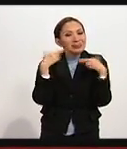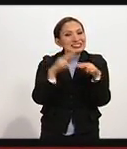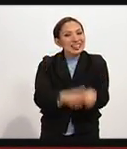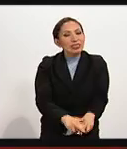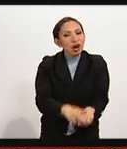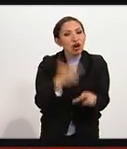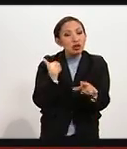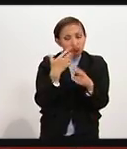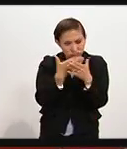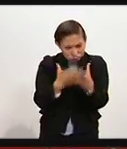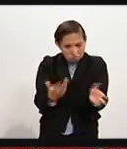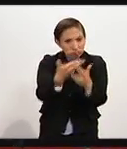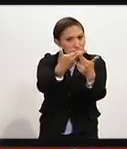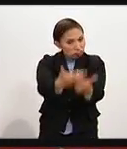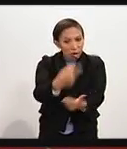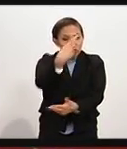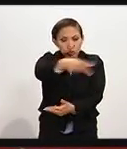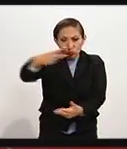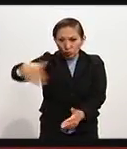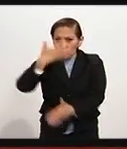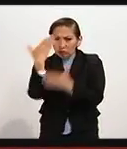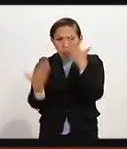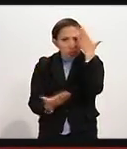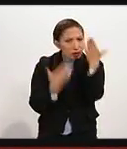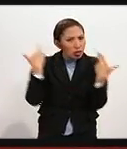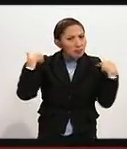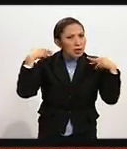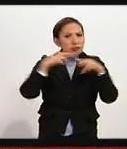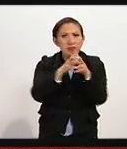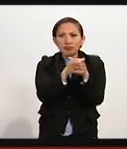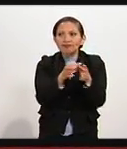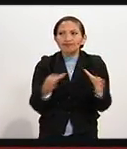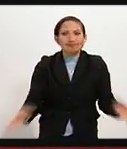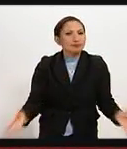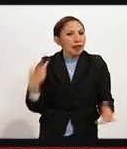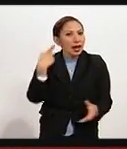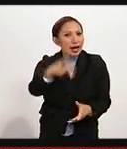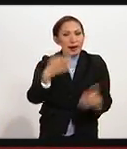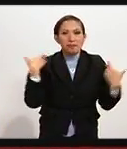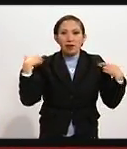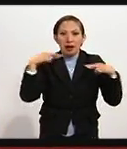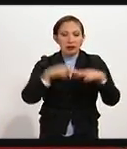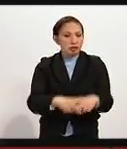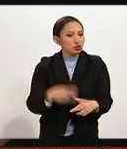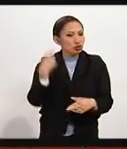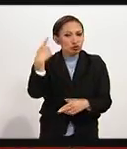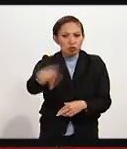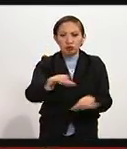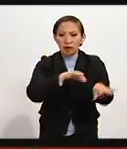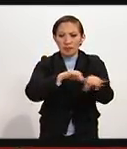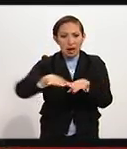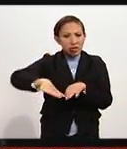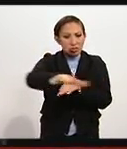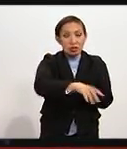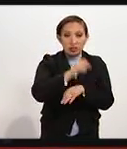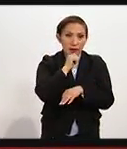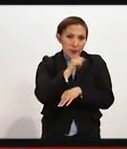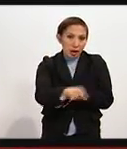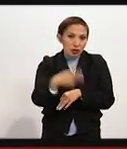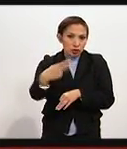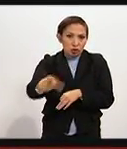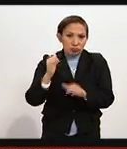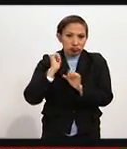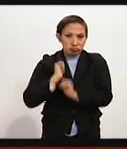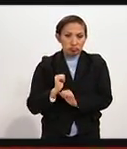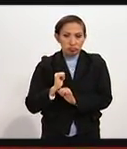representación amplia de sus estudiantes, una representación amplia de sus académicos, de sus trabajadores y, por supuesto, de